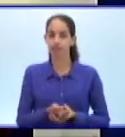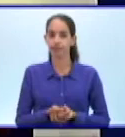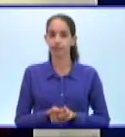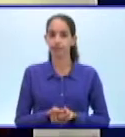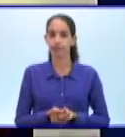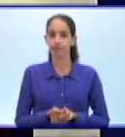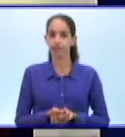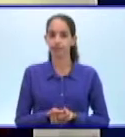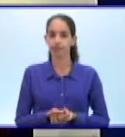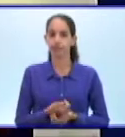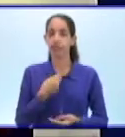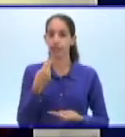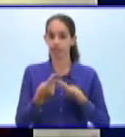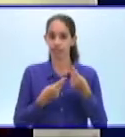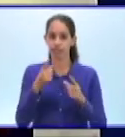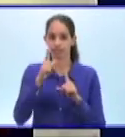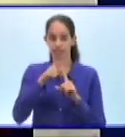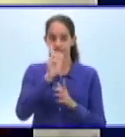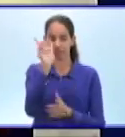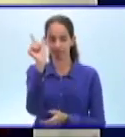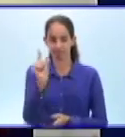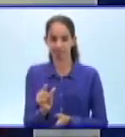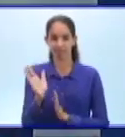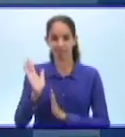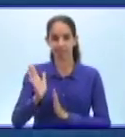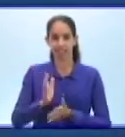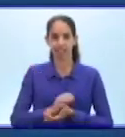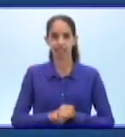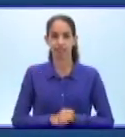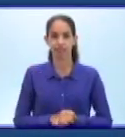condiciones de copiar la tarea.